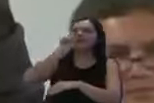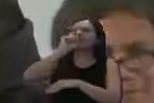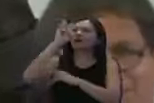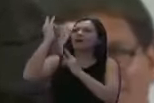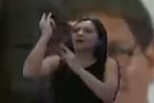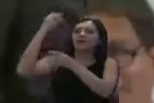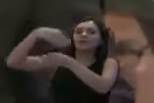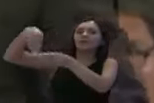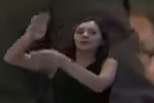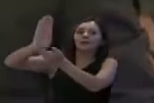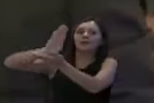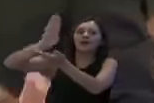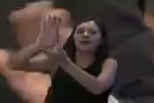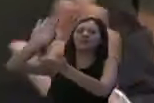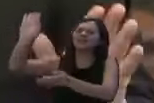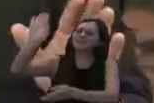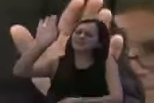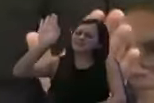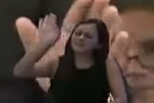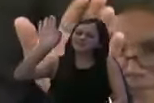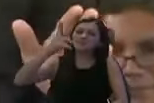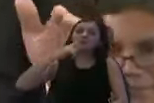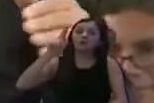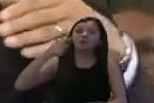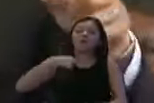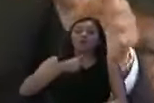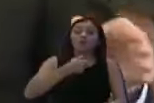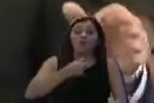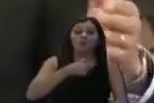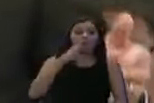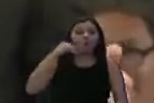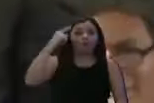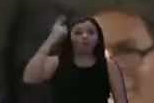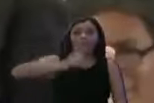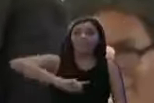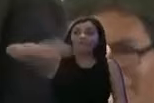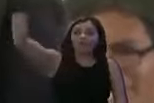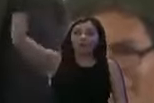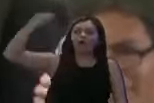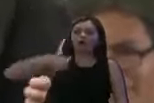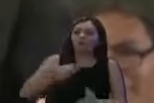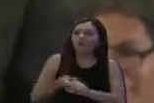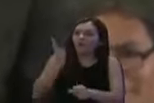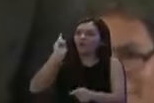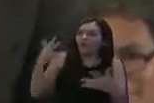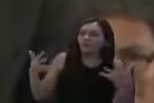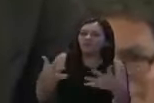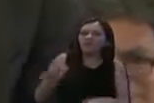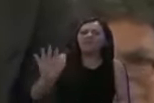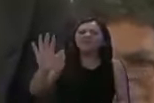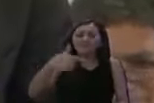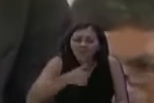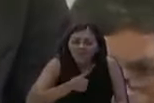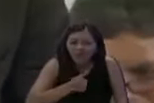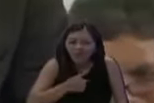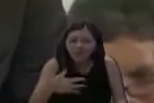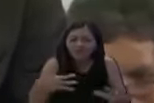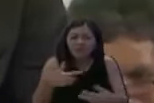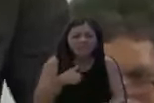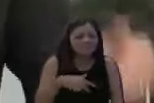viven como del presidente fuera correr afuera y uno tiene que renunciar irse entiendan que aquí vivimos una